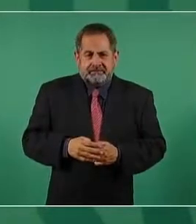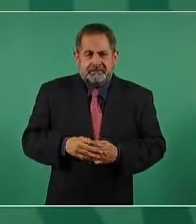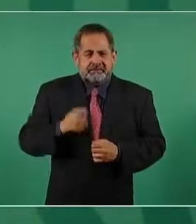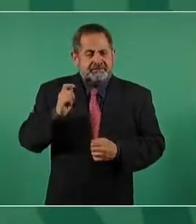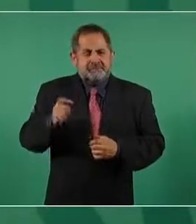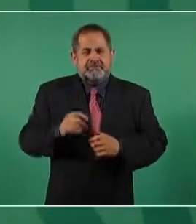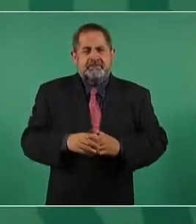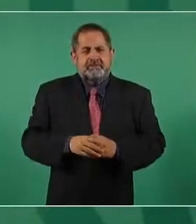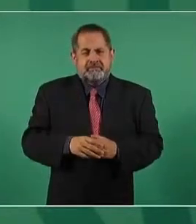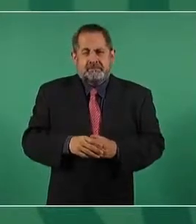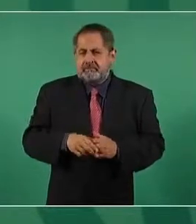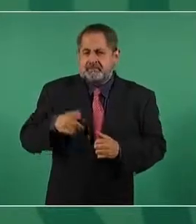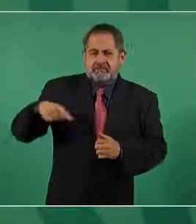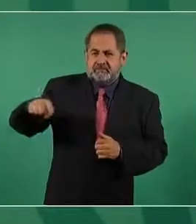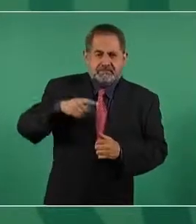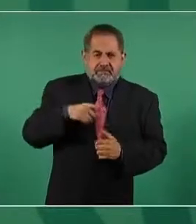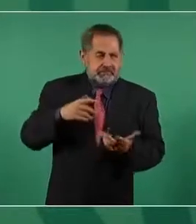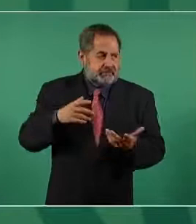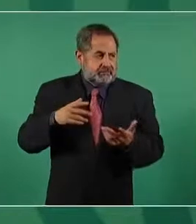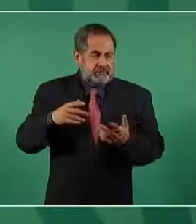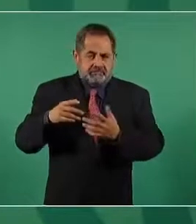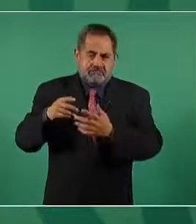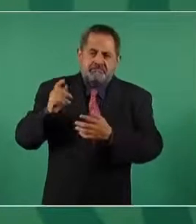se desconoce